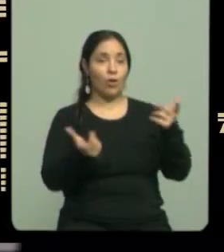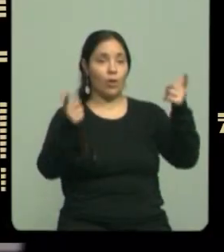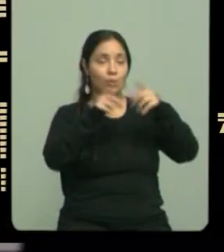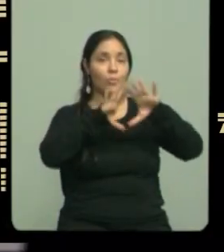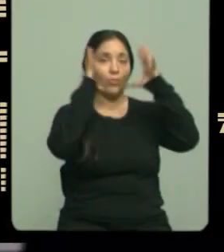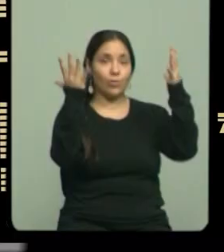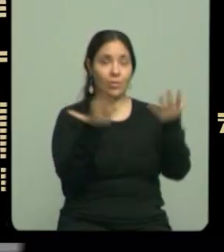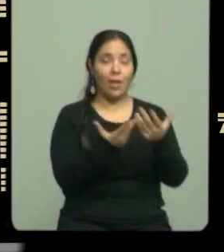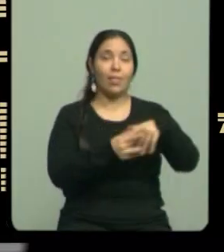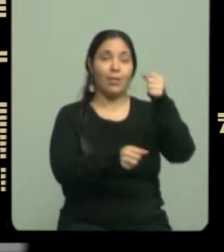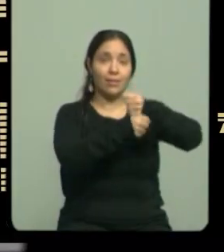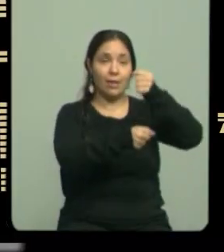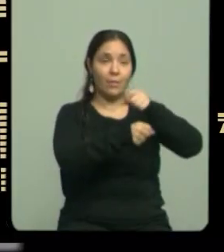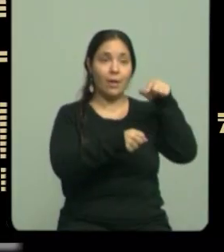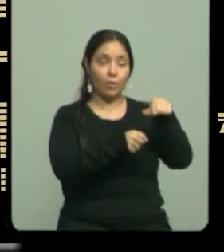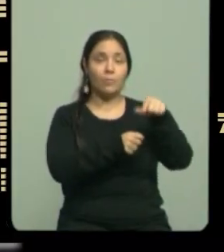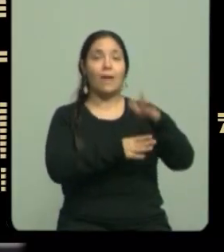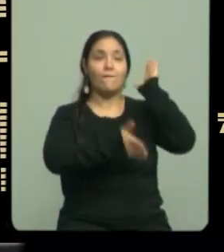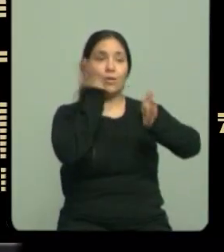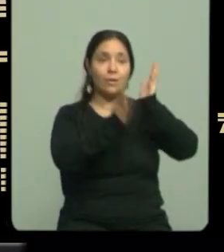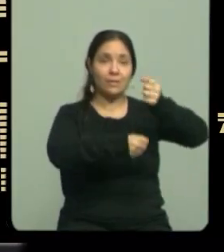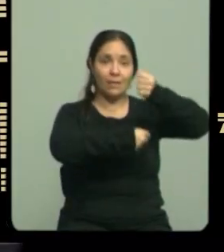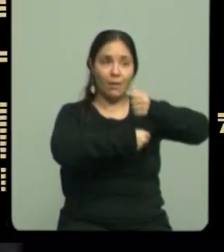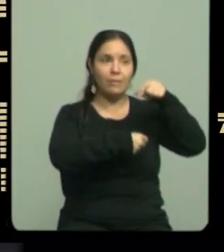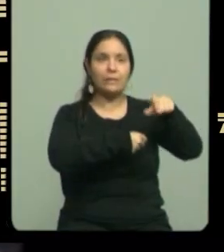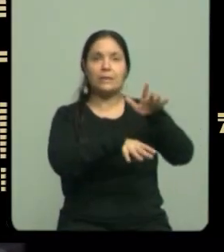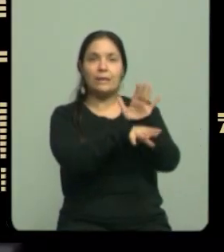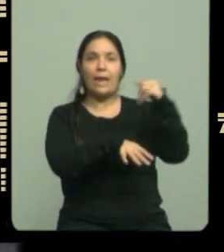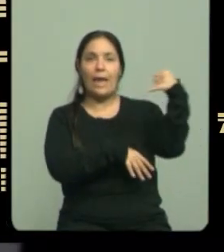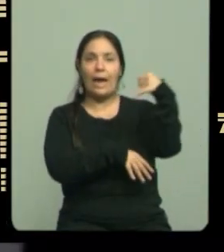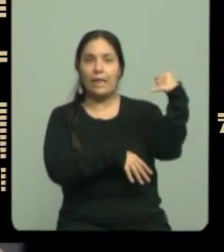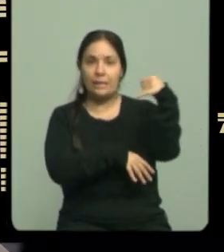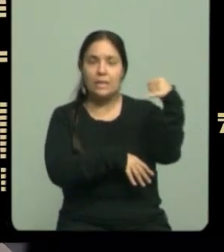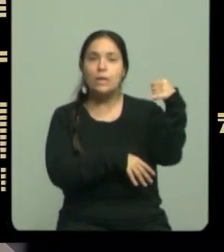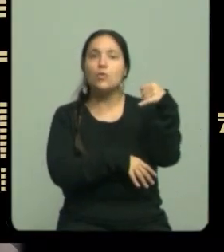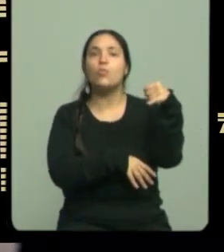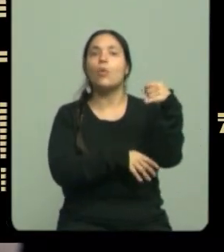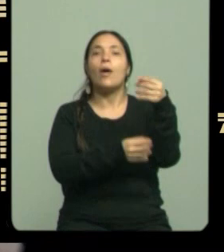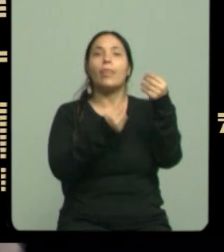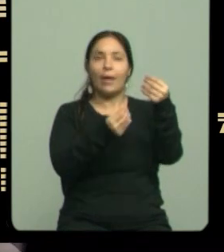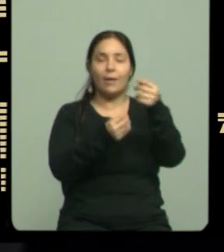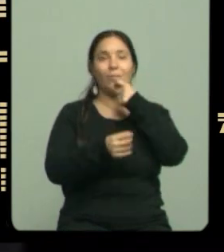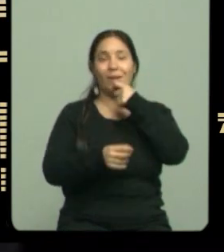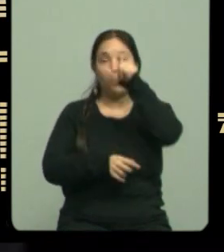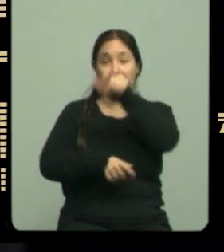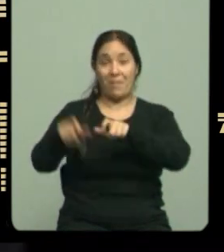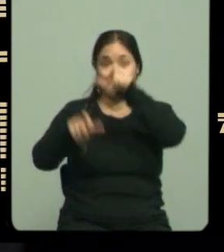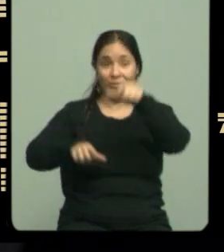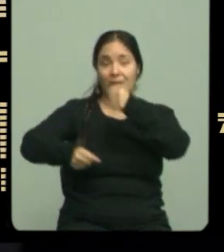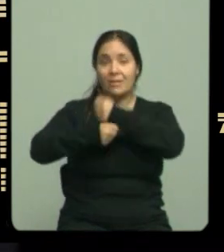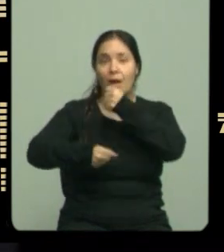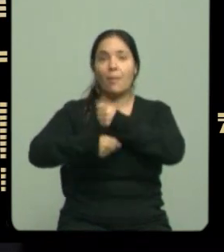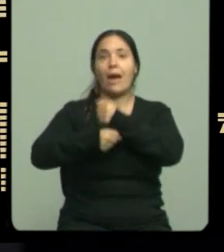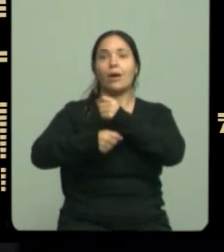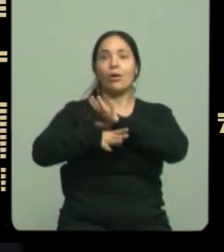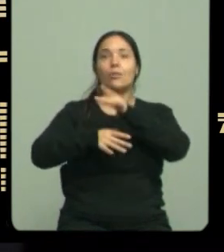Según la Organización Internacional del Trabajo, la violencia laboral tiene un efecto negativo sobre la productividad, la